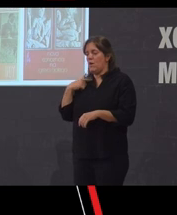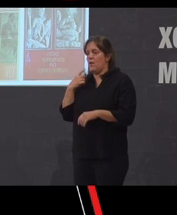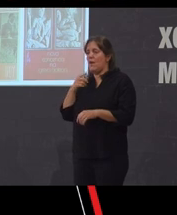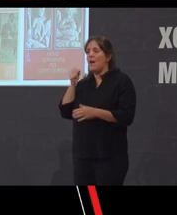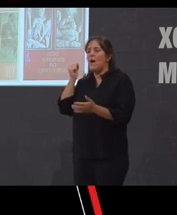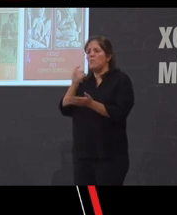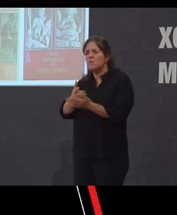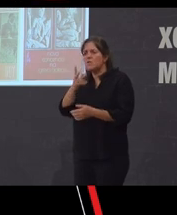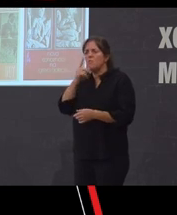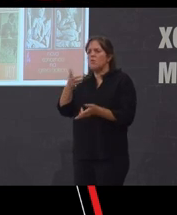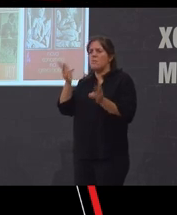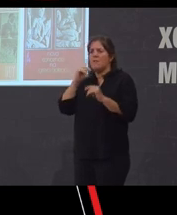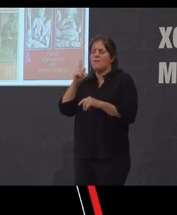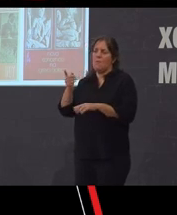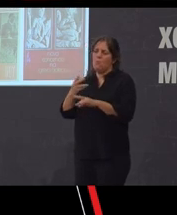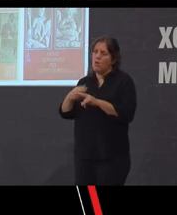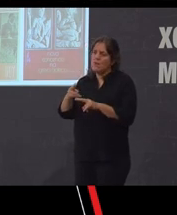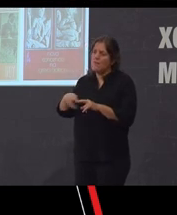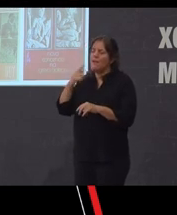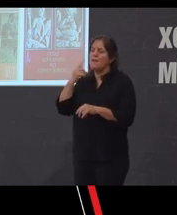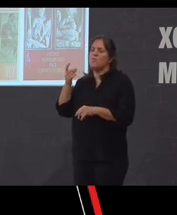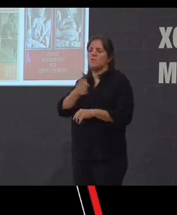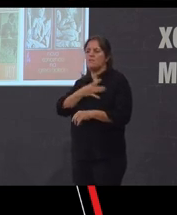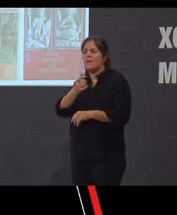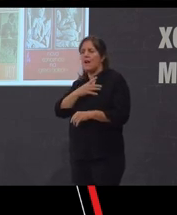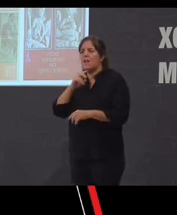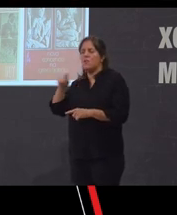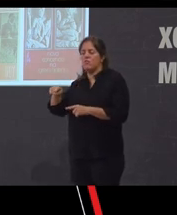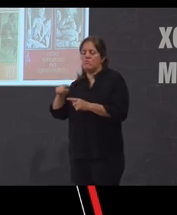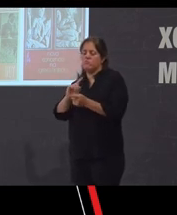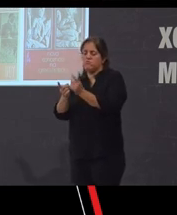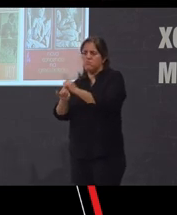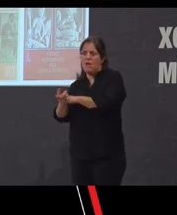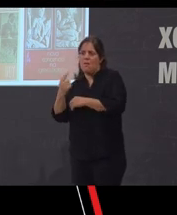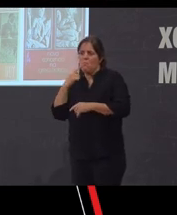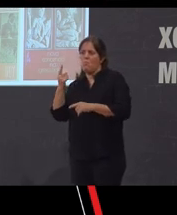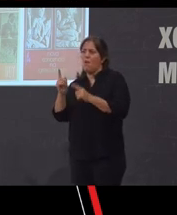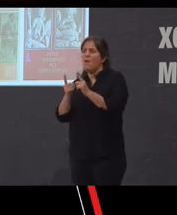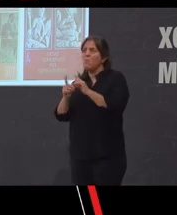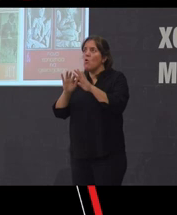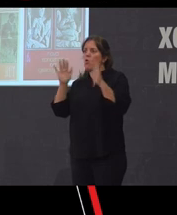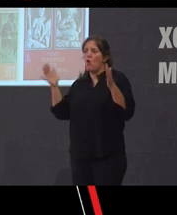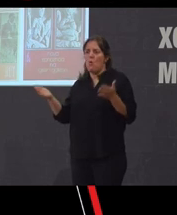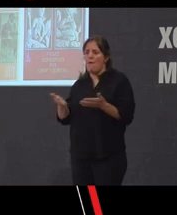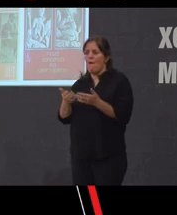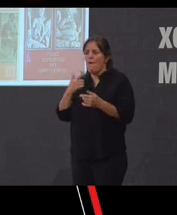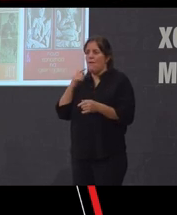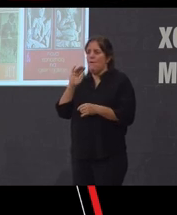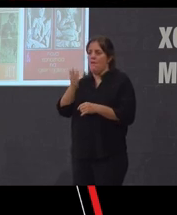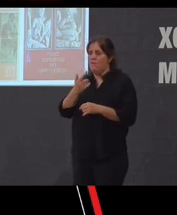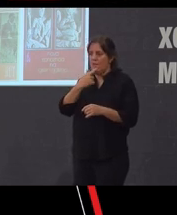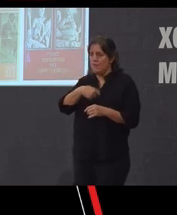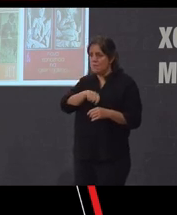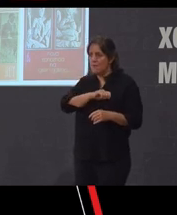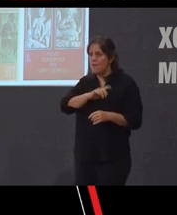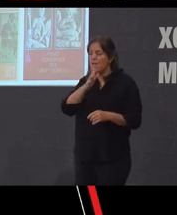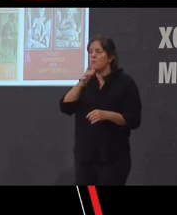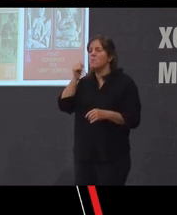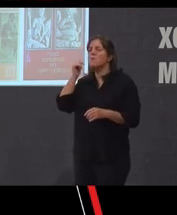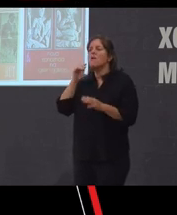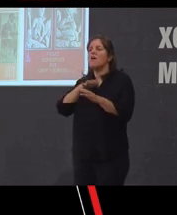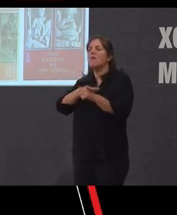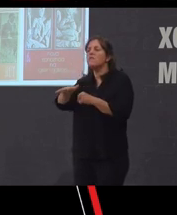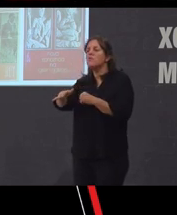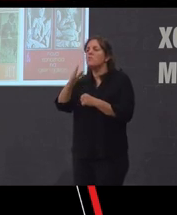por la liberdade política, por la liberdade sindical, e iso trae toda unha serie de cambios a nivel global que afectan a España, afectan sobre todo